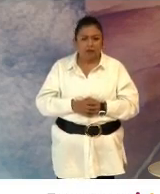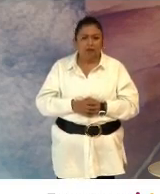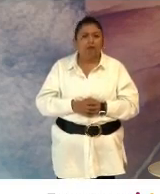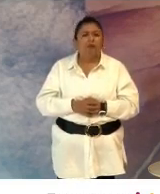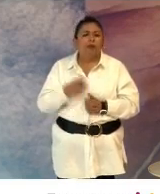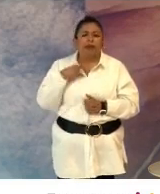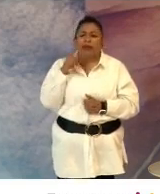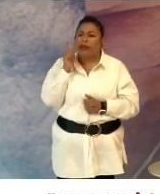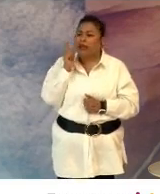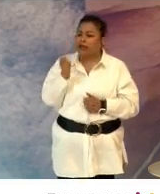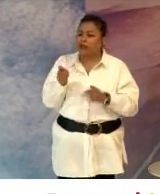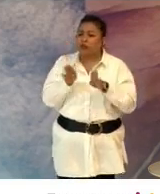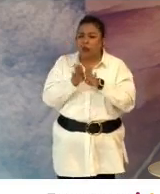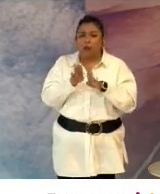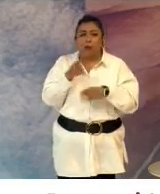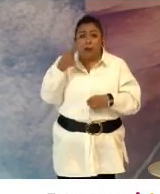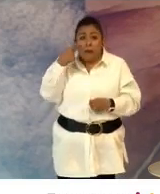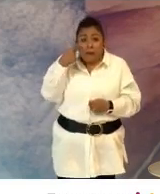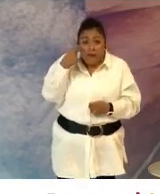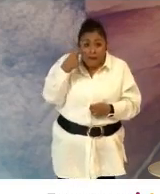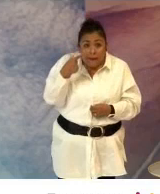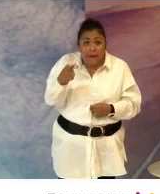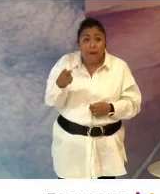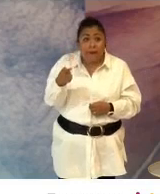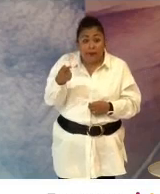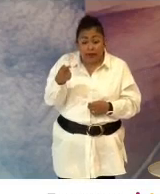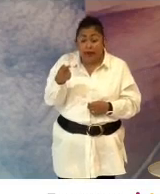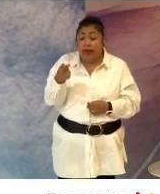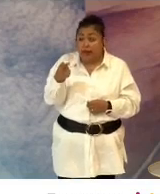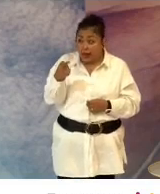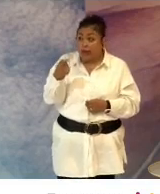Se trata de darnos cuenta,